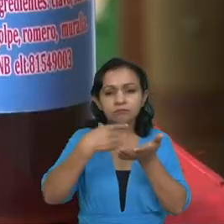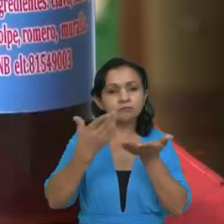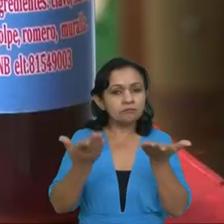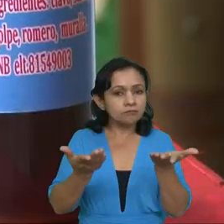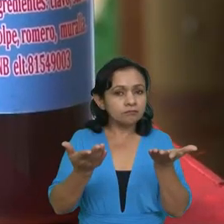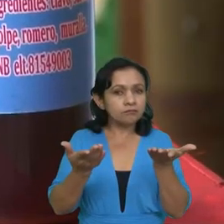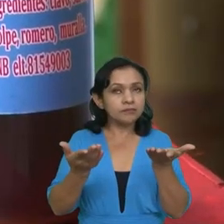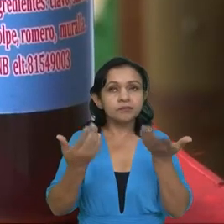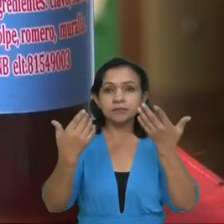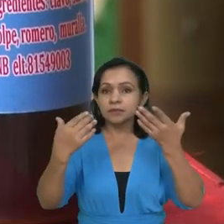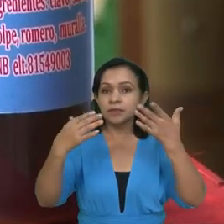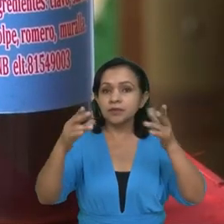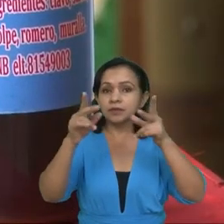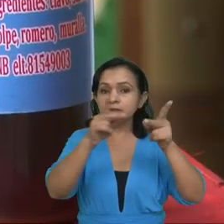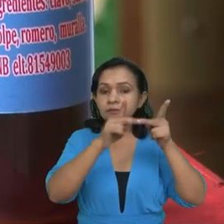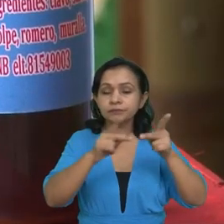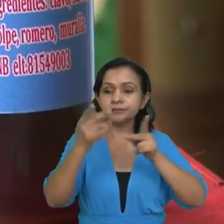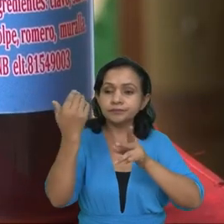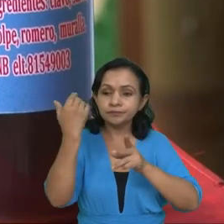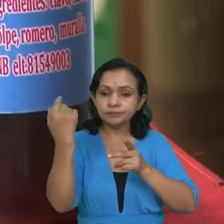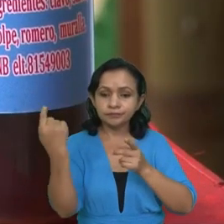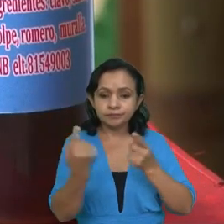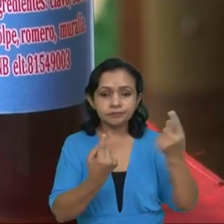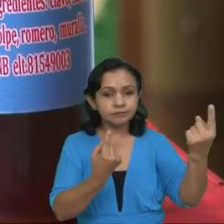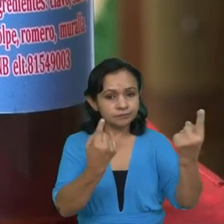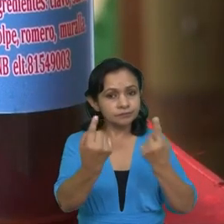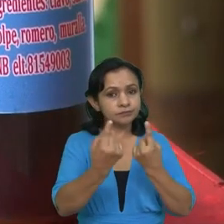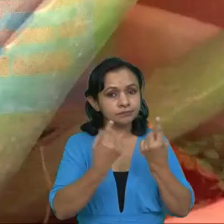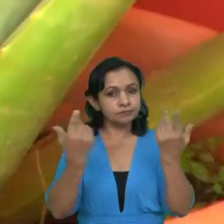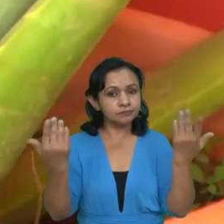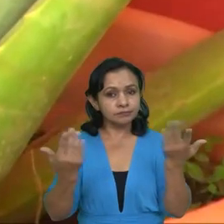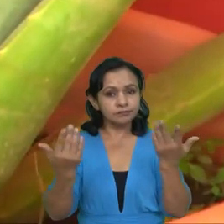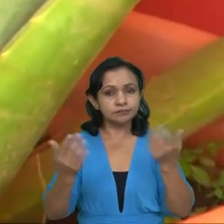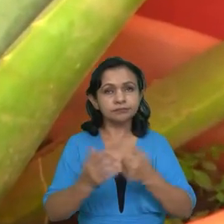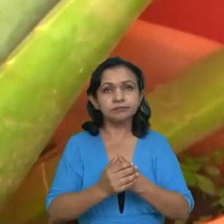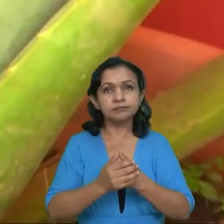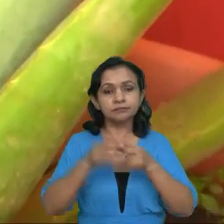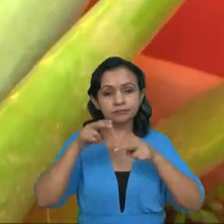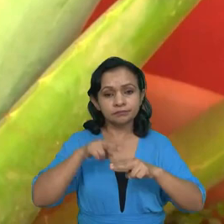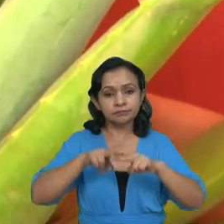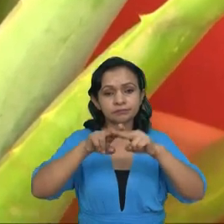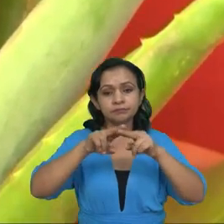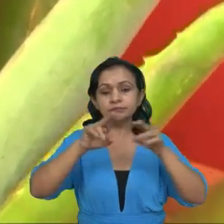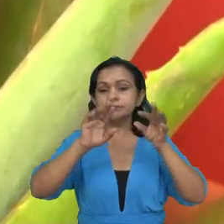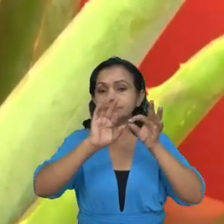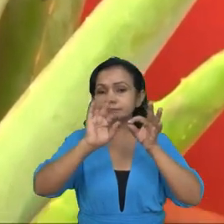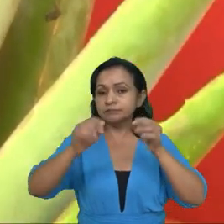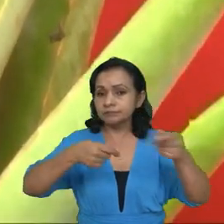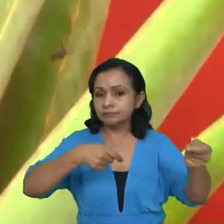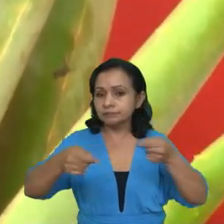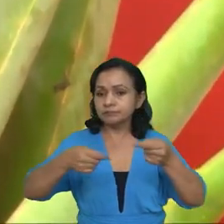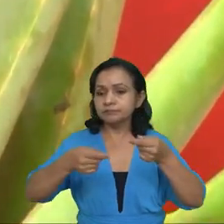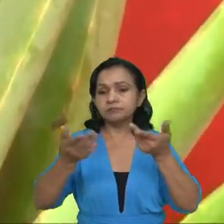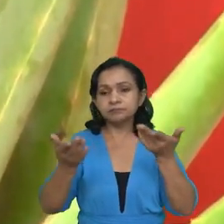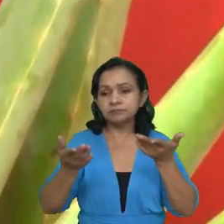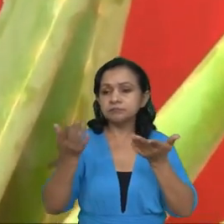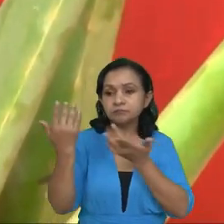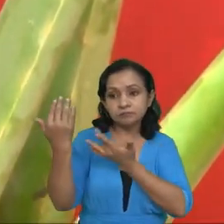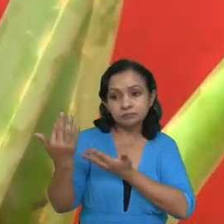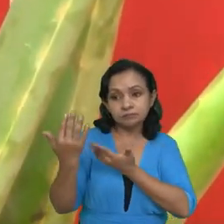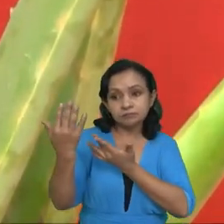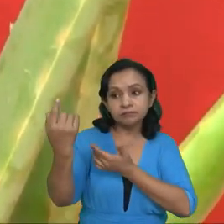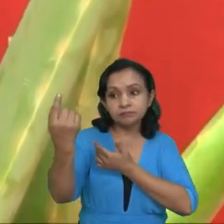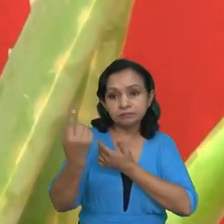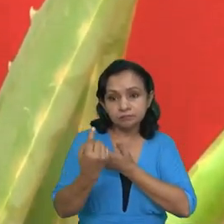para que cualquier paciente que quiera ser atendido verdad en el parque nacional de feria pues lo estaremos esperando y